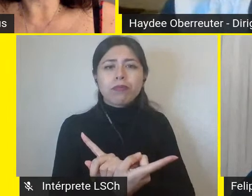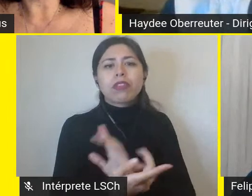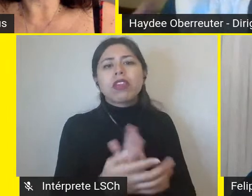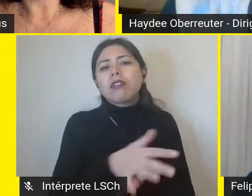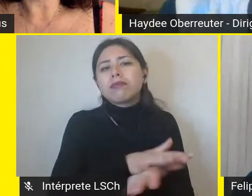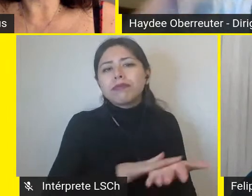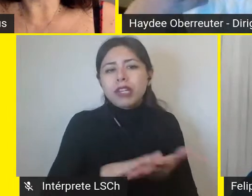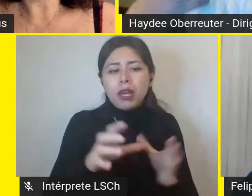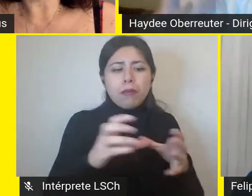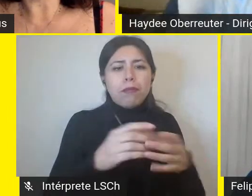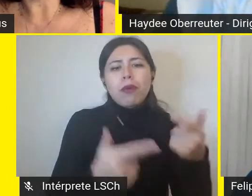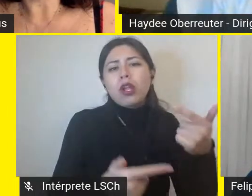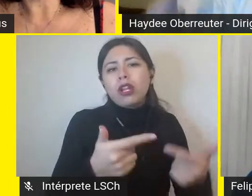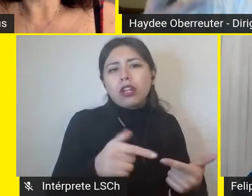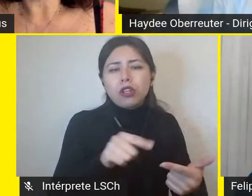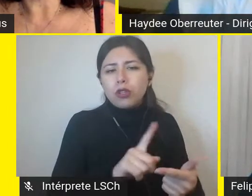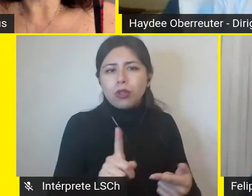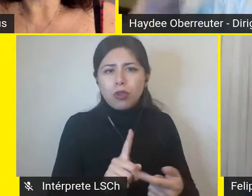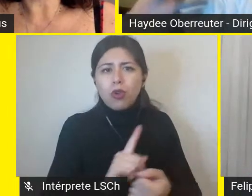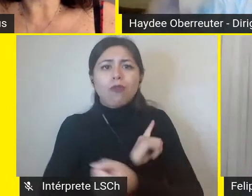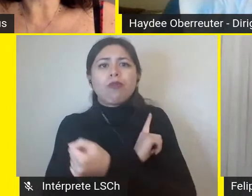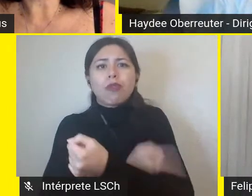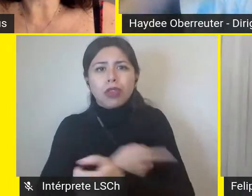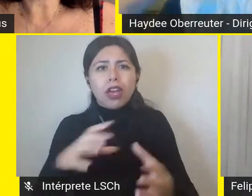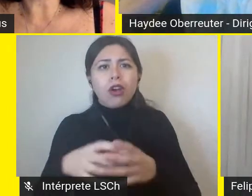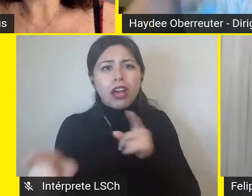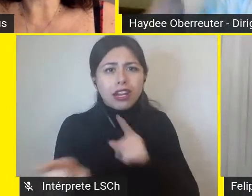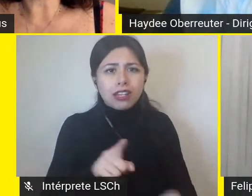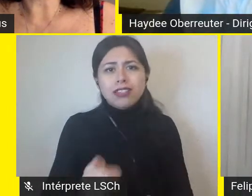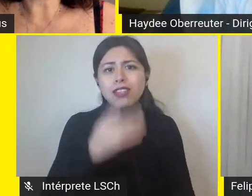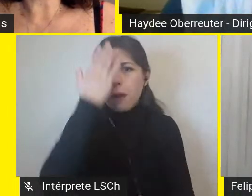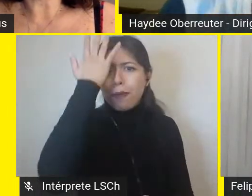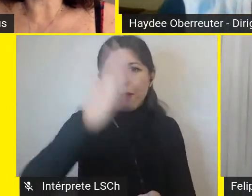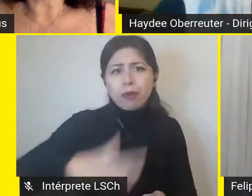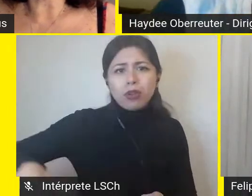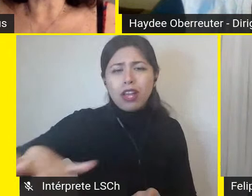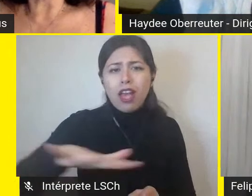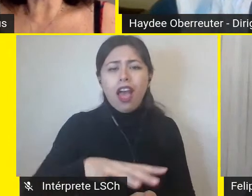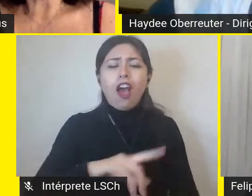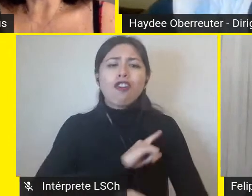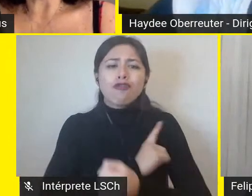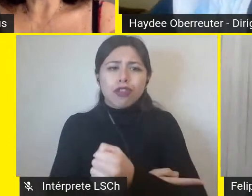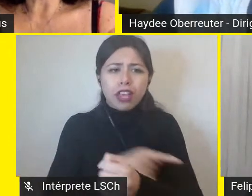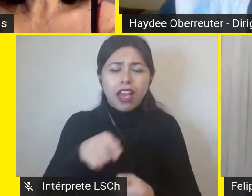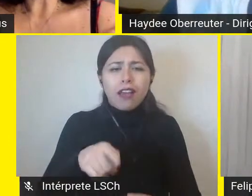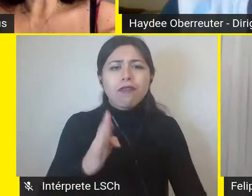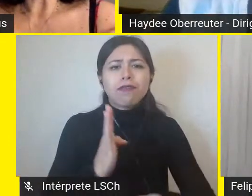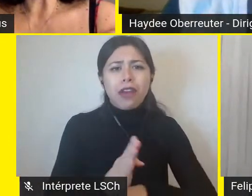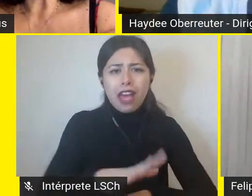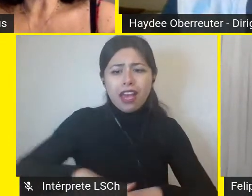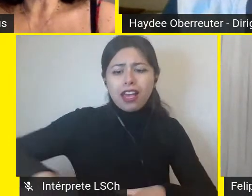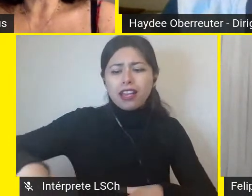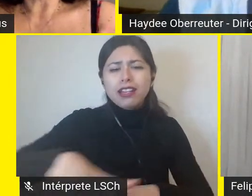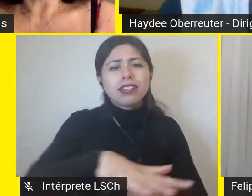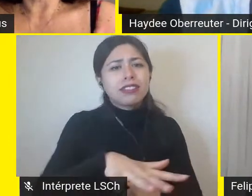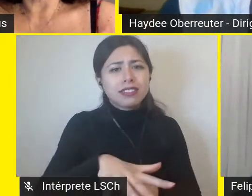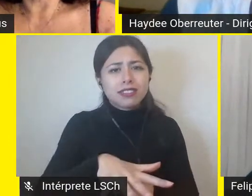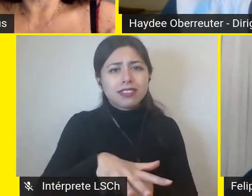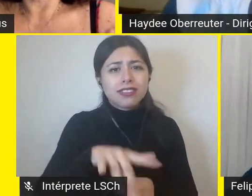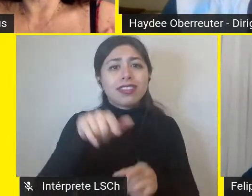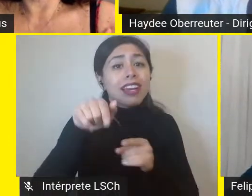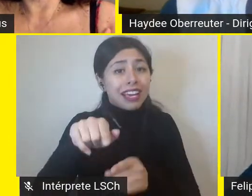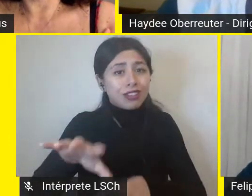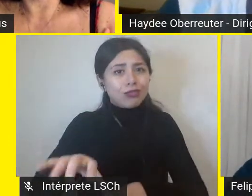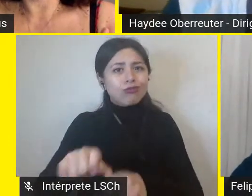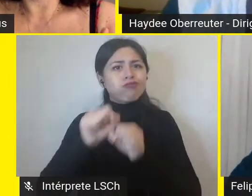partido político, sino fortalecer la organización popular, fortalecer esa base social que es la que debe recuperar